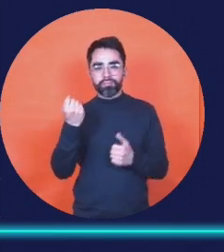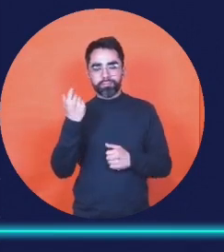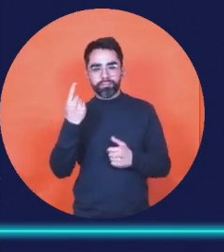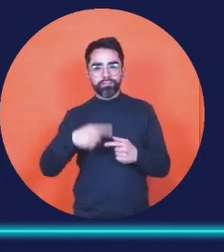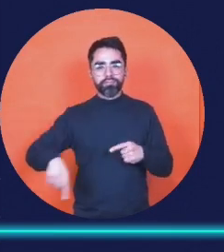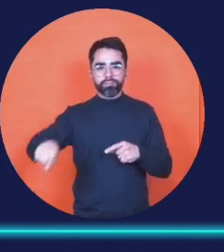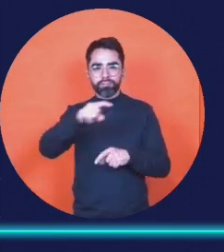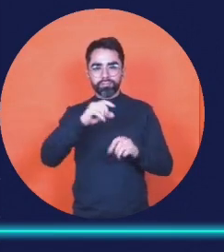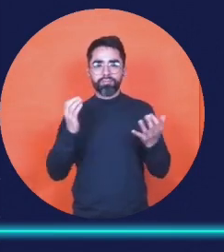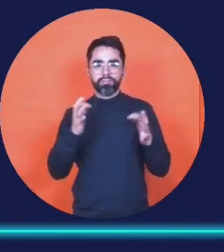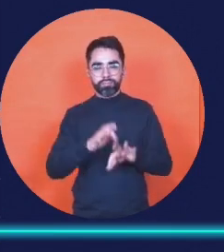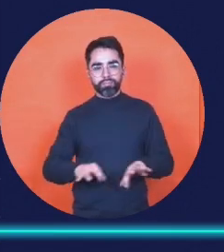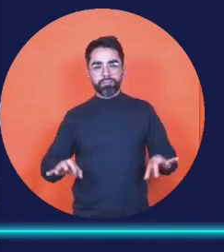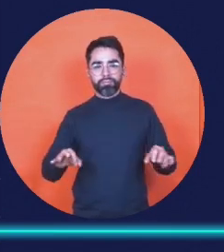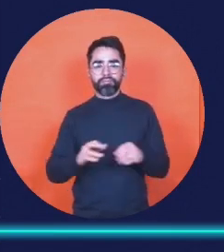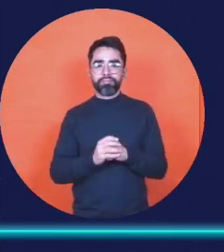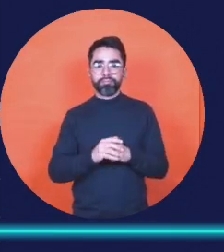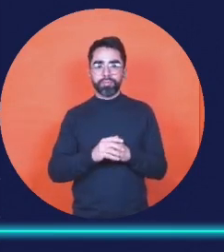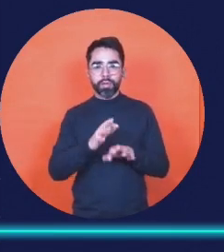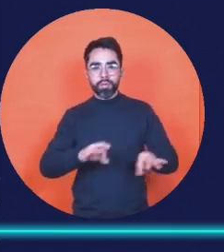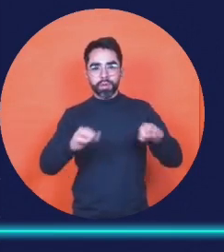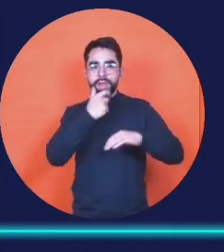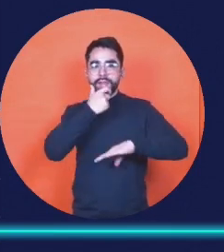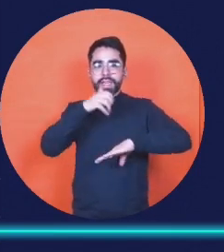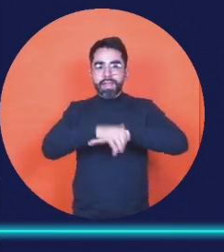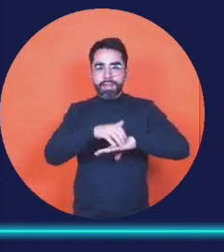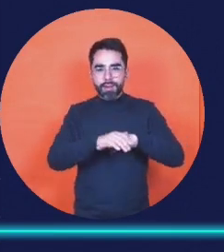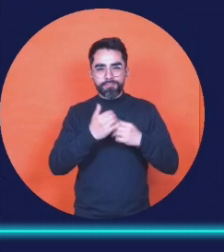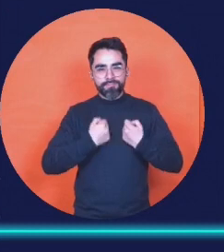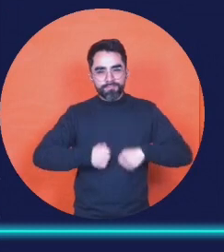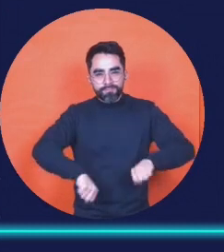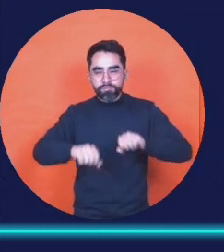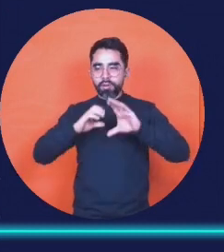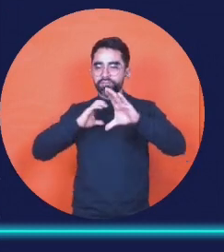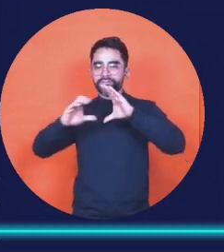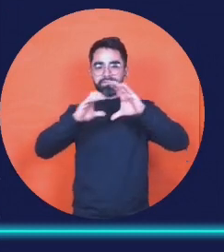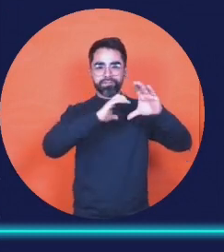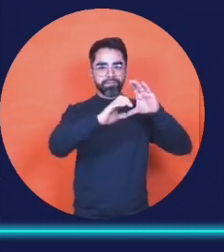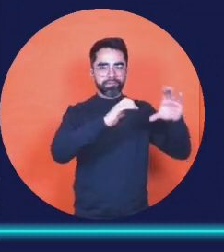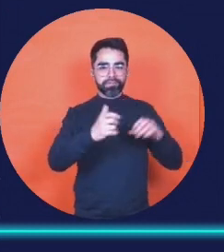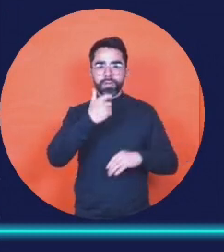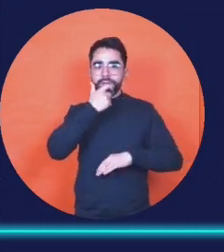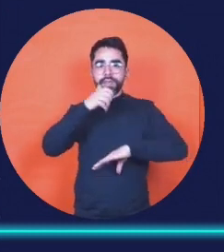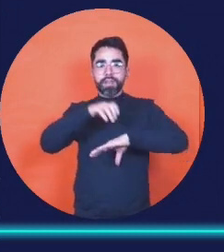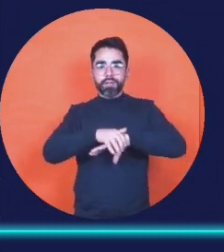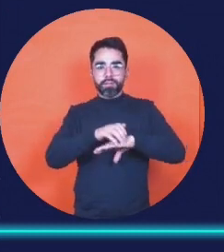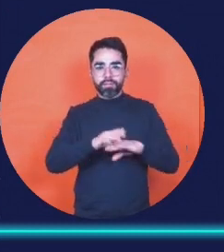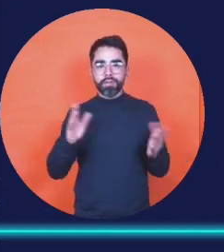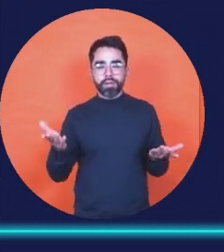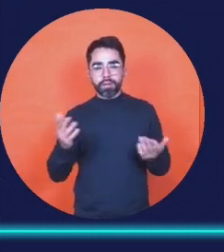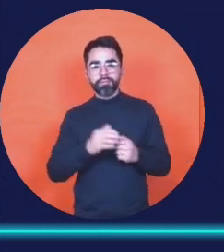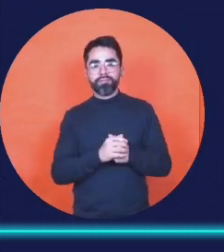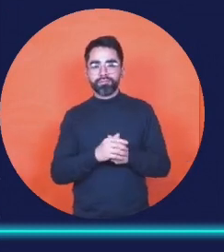quizás era mejor hablar inglés y esforzarnos por comunicarnos bien en inglés y tener una especie de